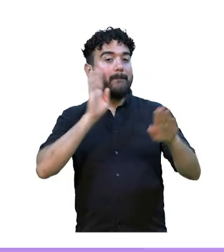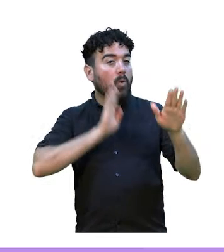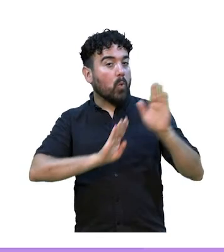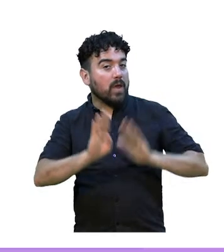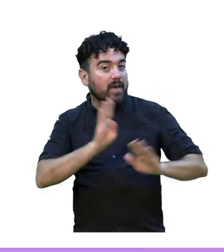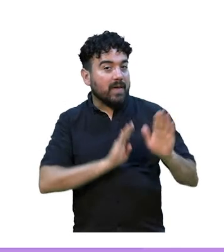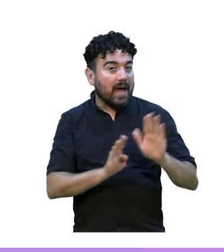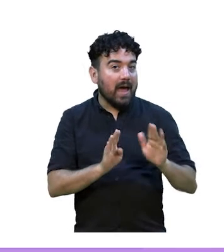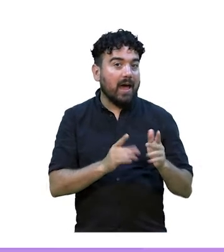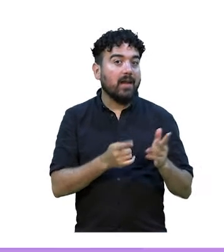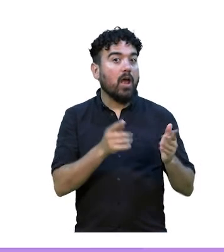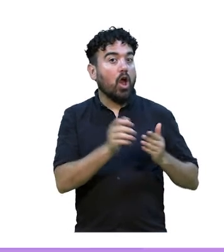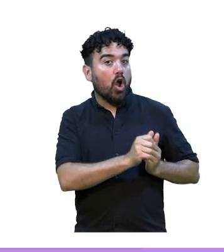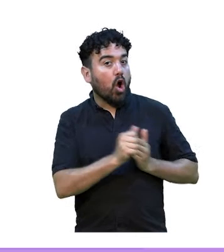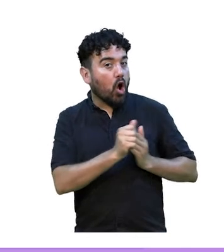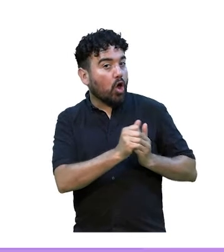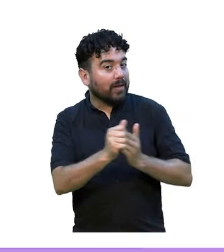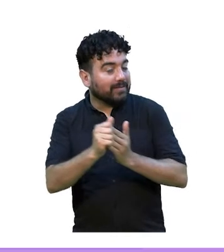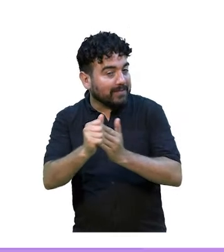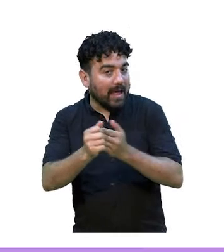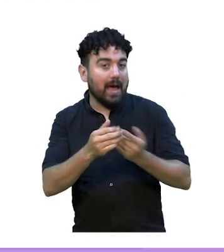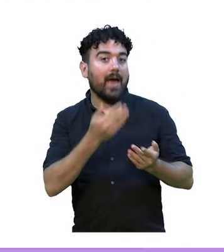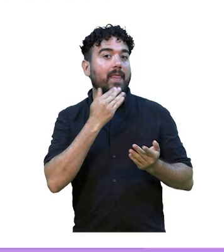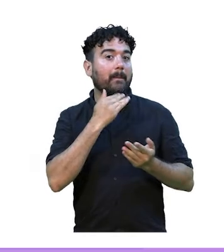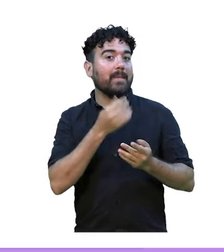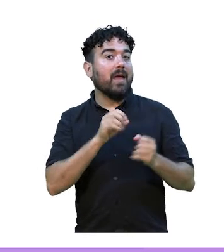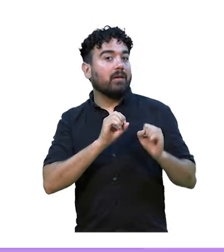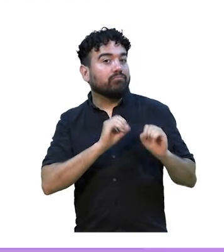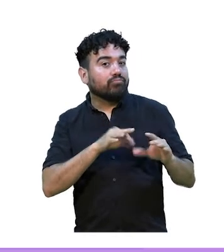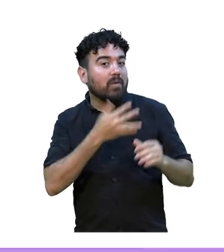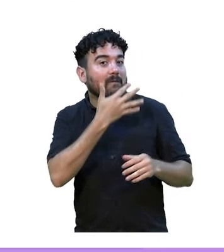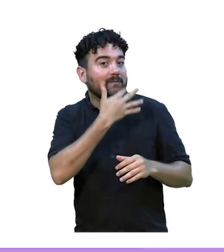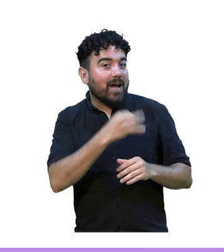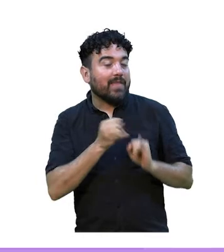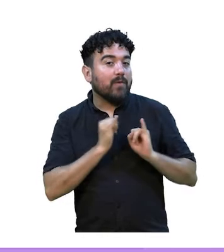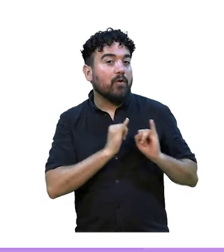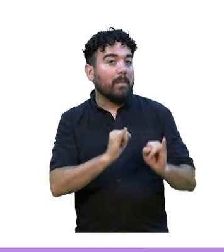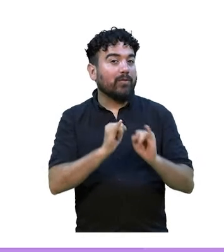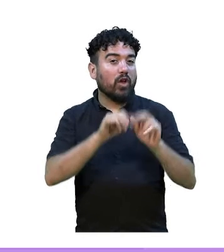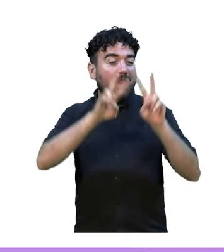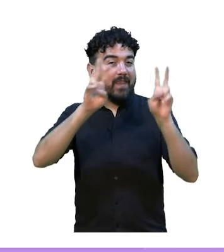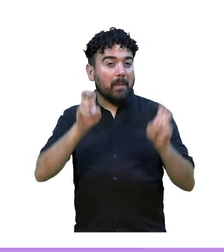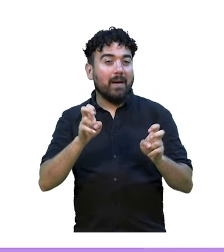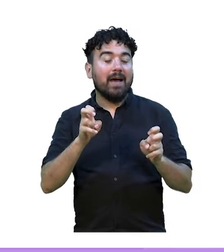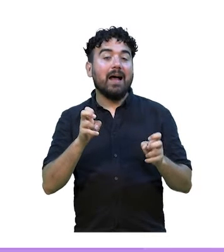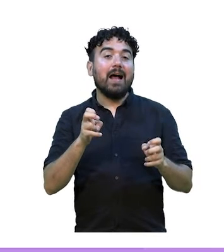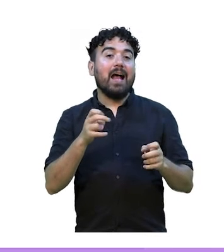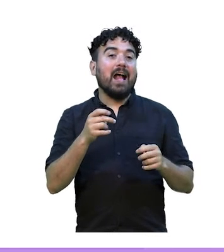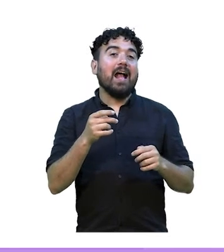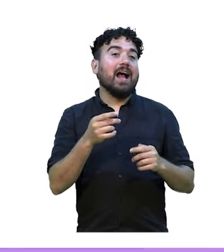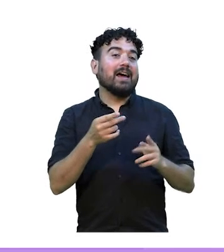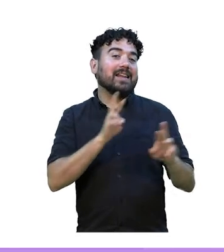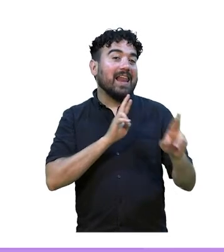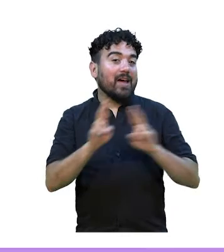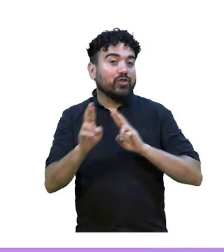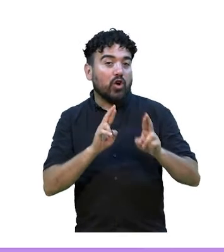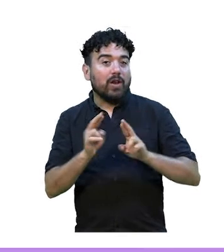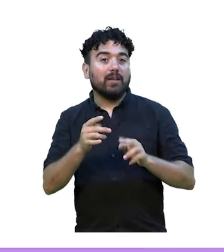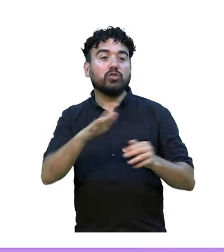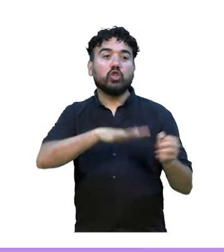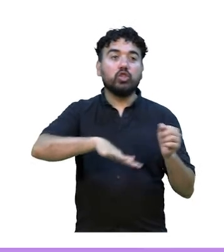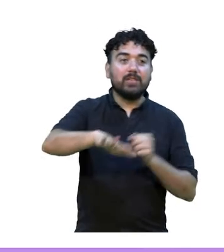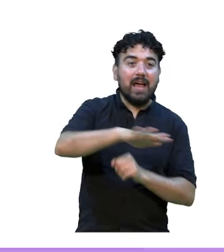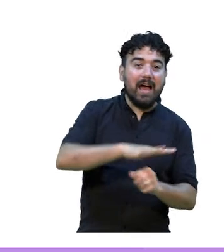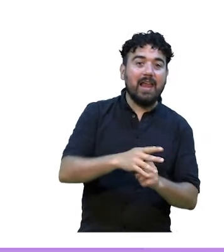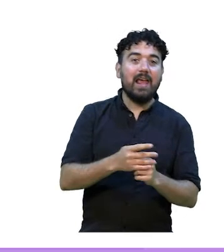de prevenir, orientar y facilitar la información respecto a las relaciones